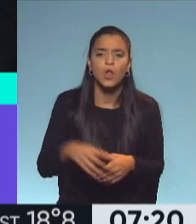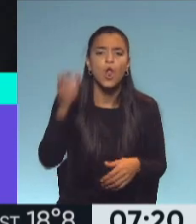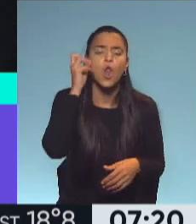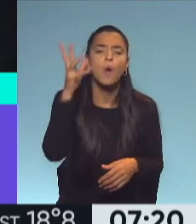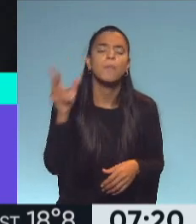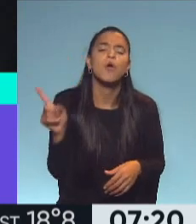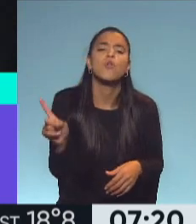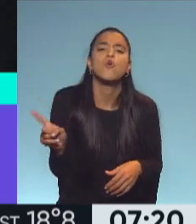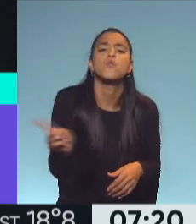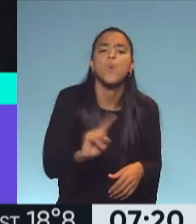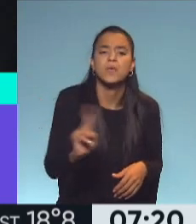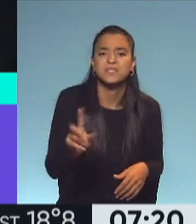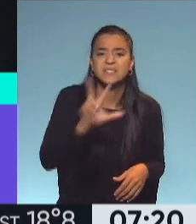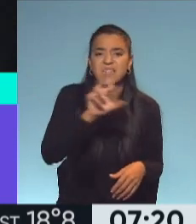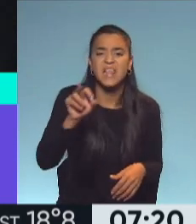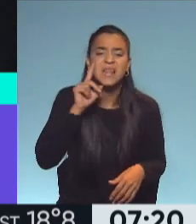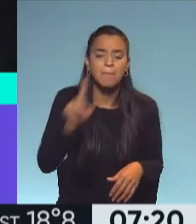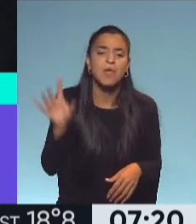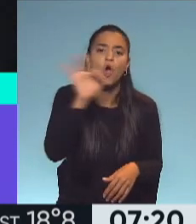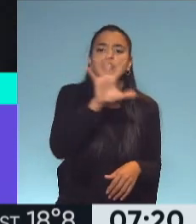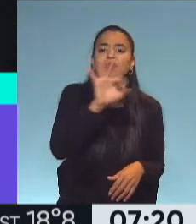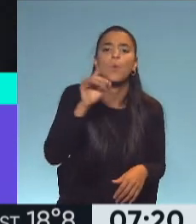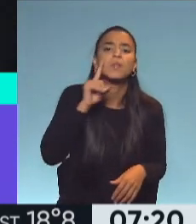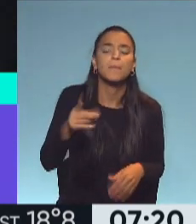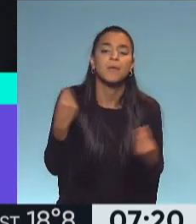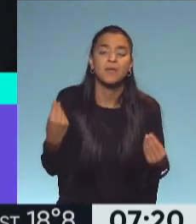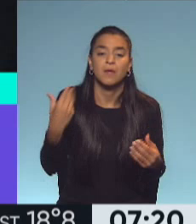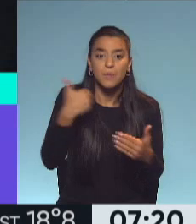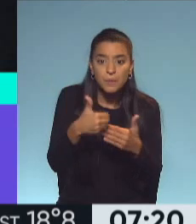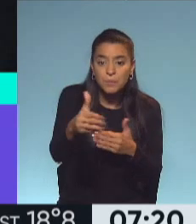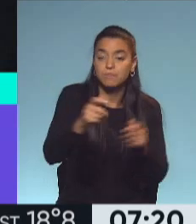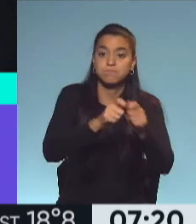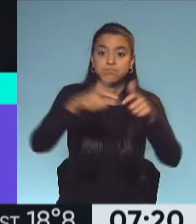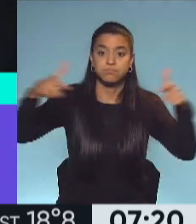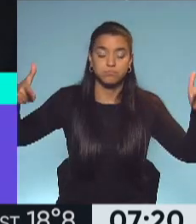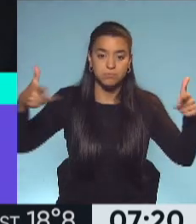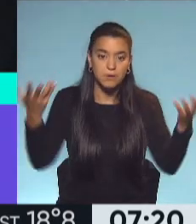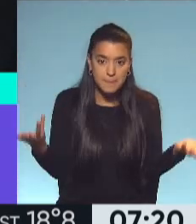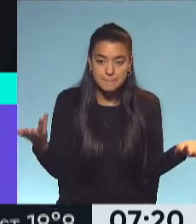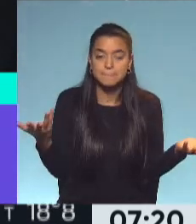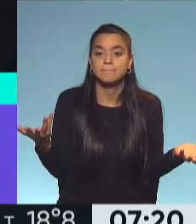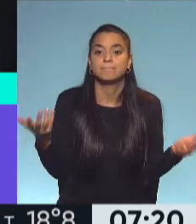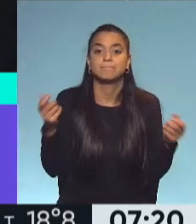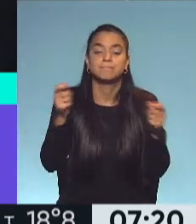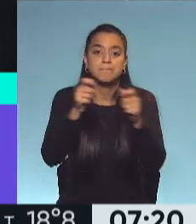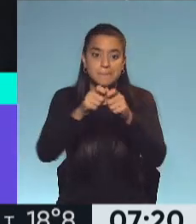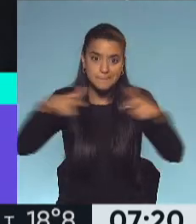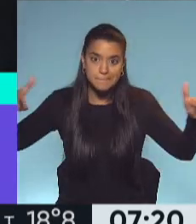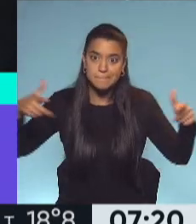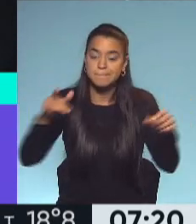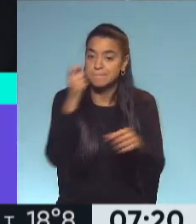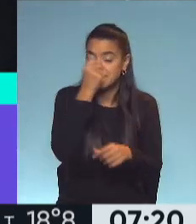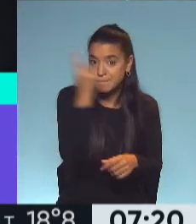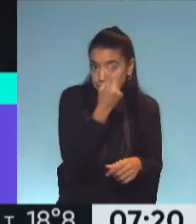es que tenemos 30.000 o tenemos 50.000, es que la proyección es de ascenso. Es una proyección de ascenso bastante